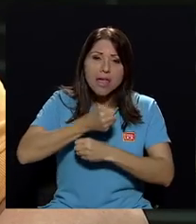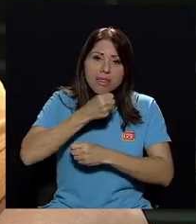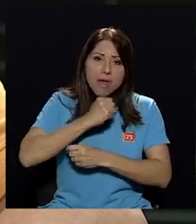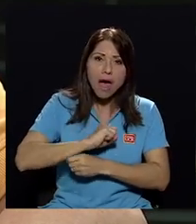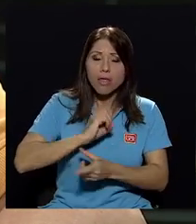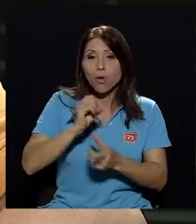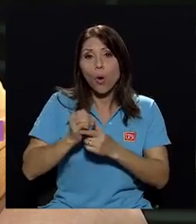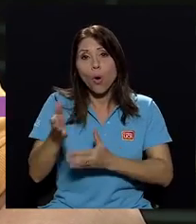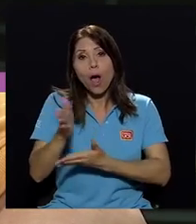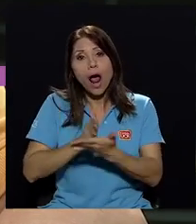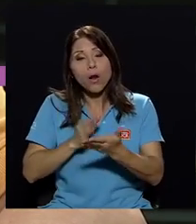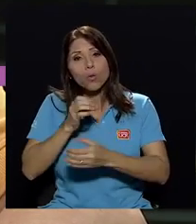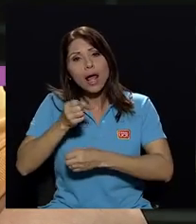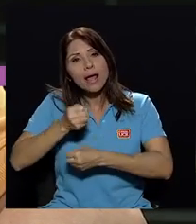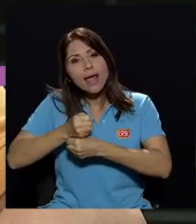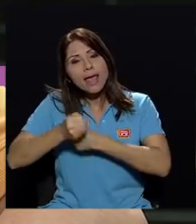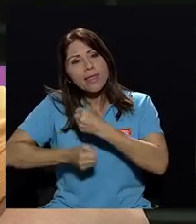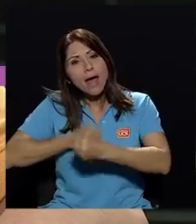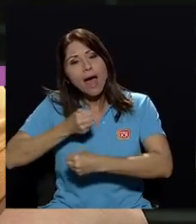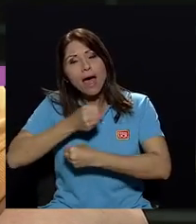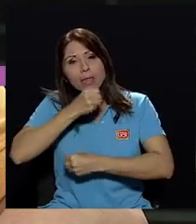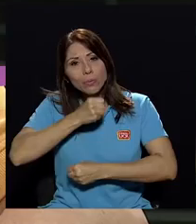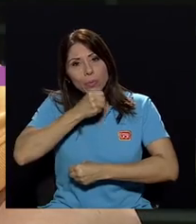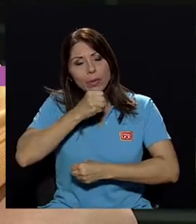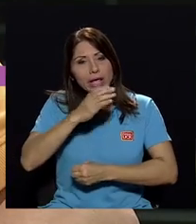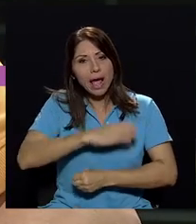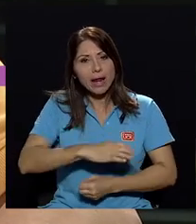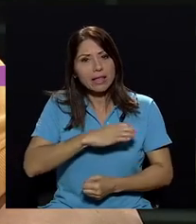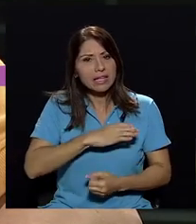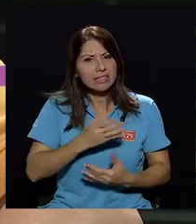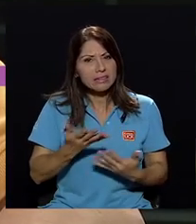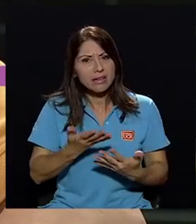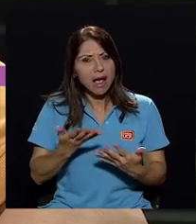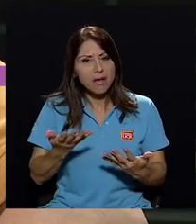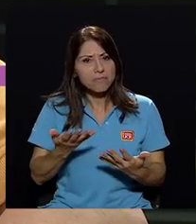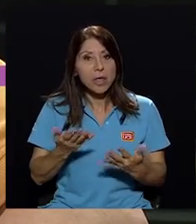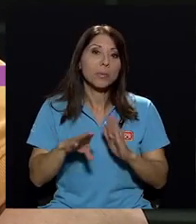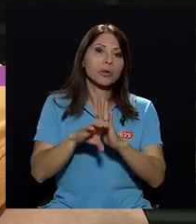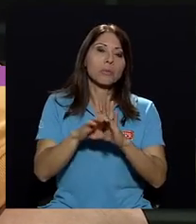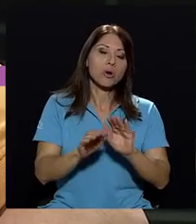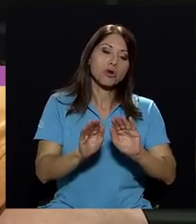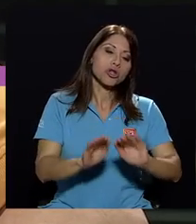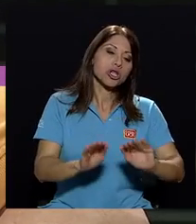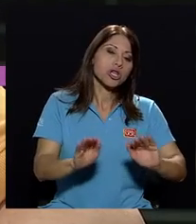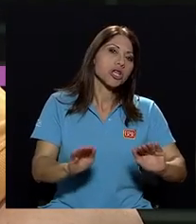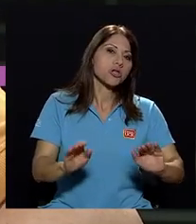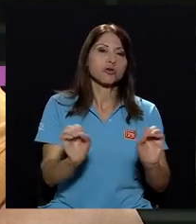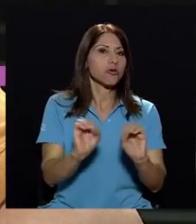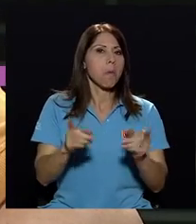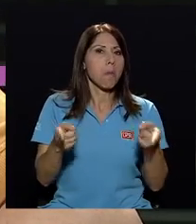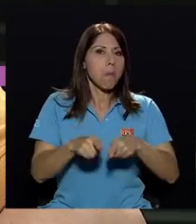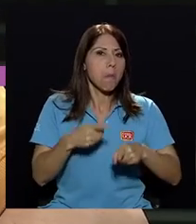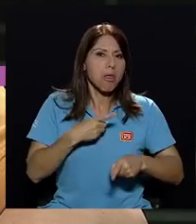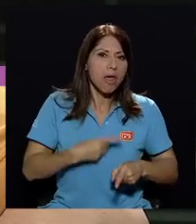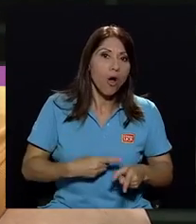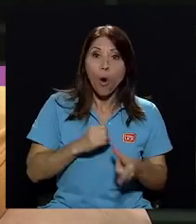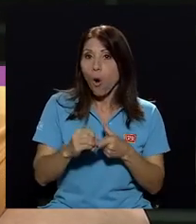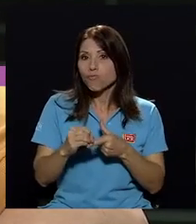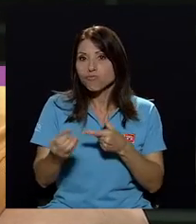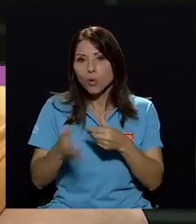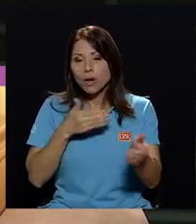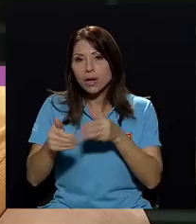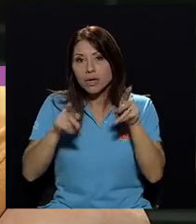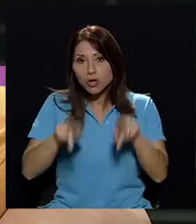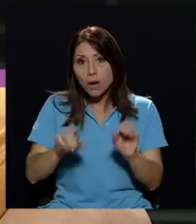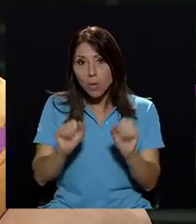o hay una edad característica? O es decir, ¿a los niños se excluyen de esta condición o a